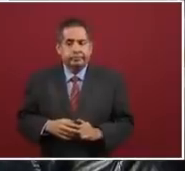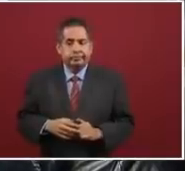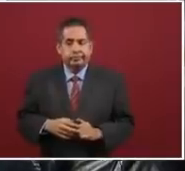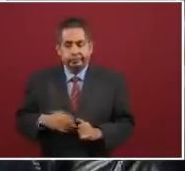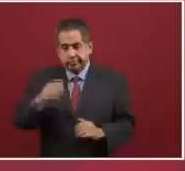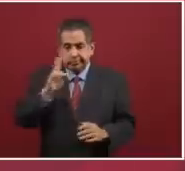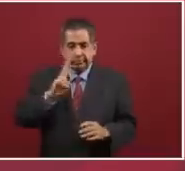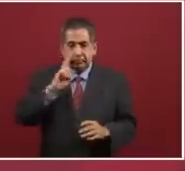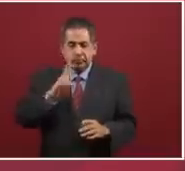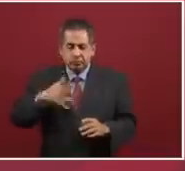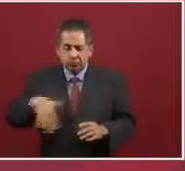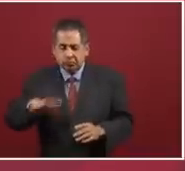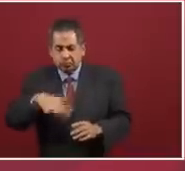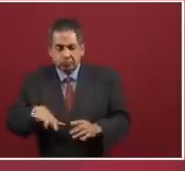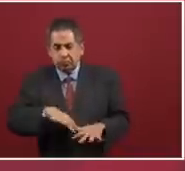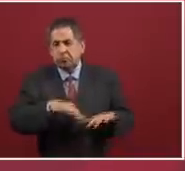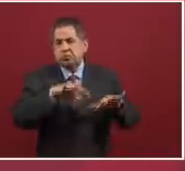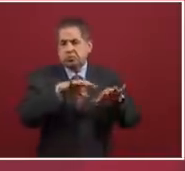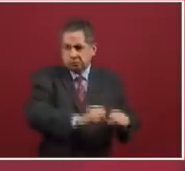procurar detenerlos.